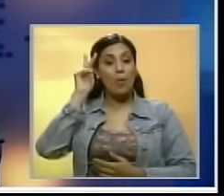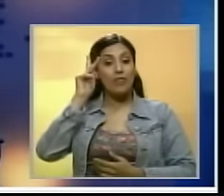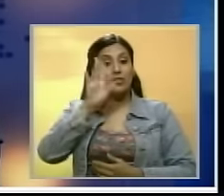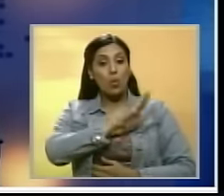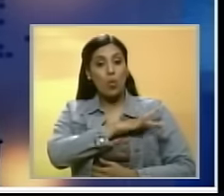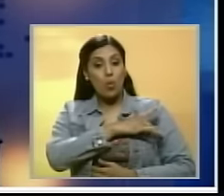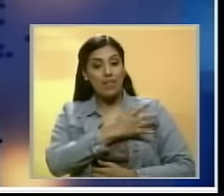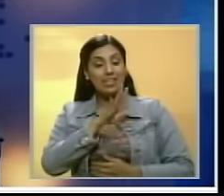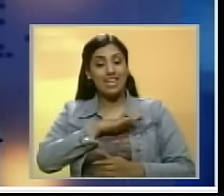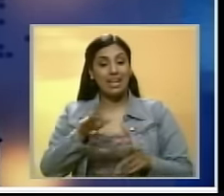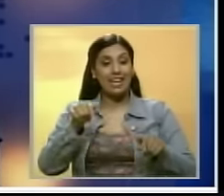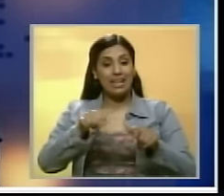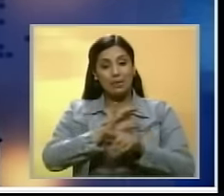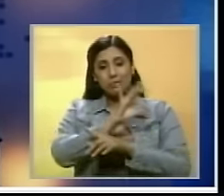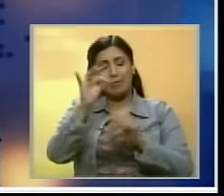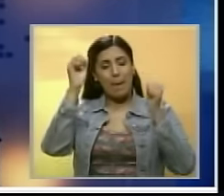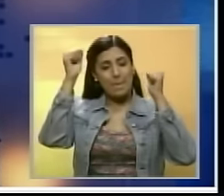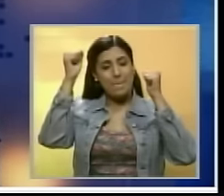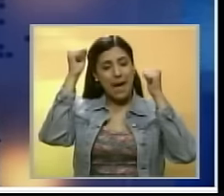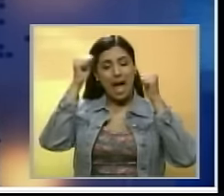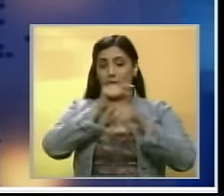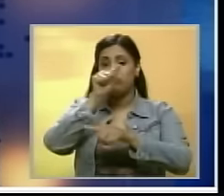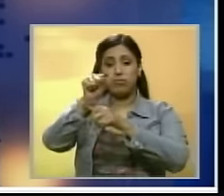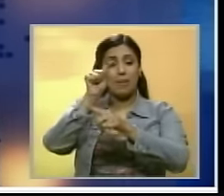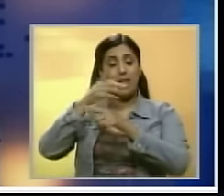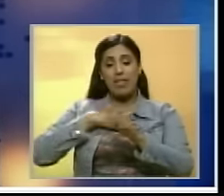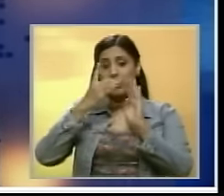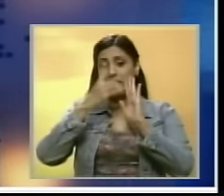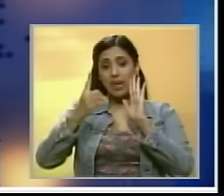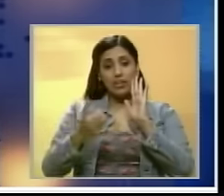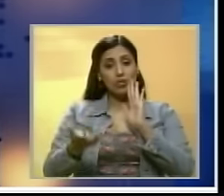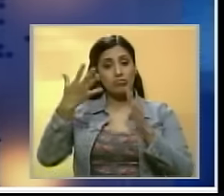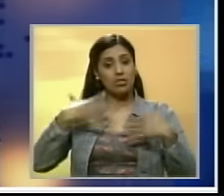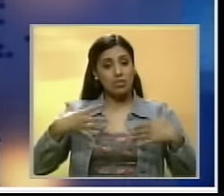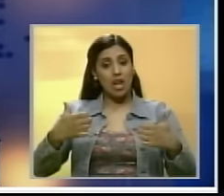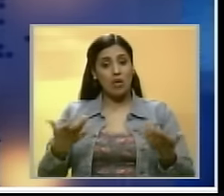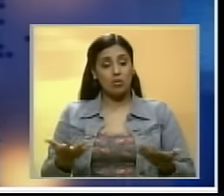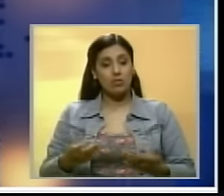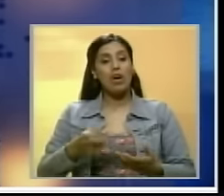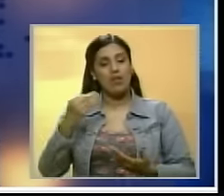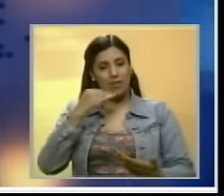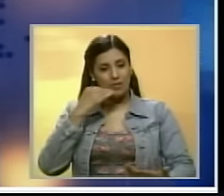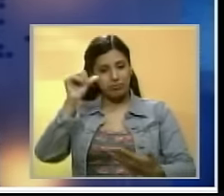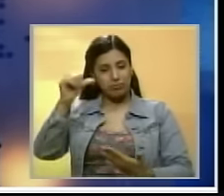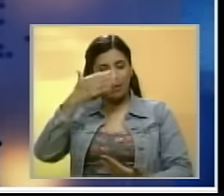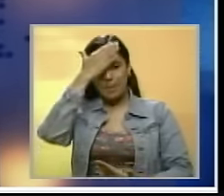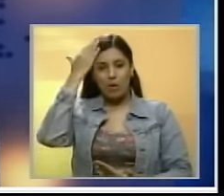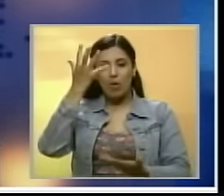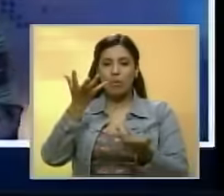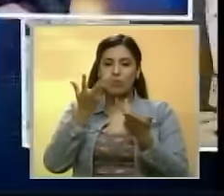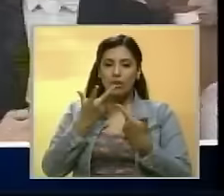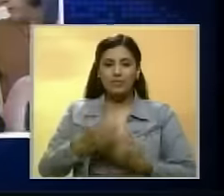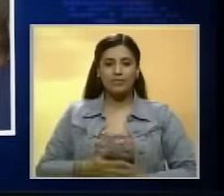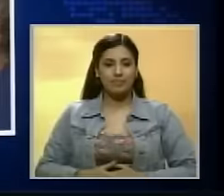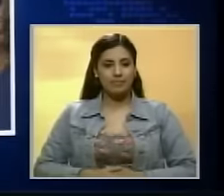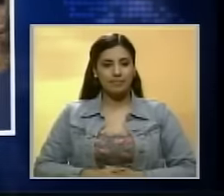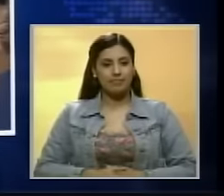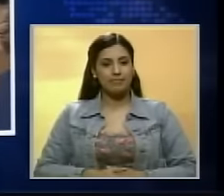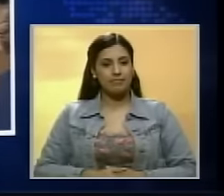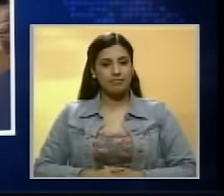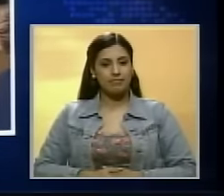universitarios cumplen hoy una jornada de paro en exigencia sus derechos a la salud manel covela nos amplía adelante Manuel Buenas